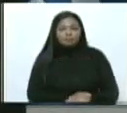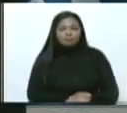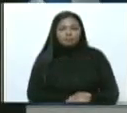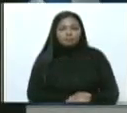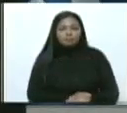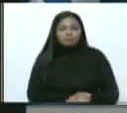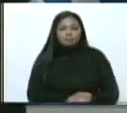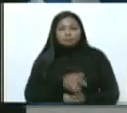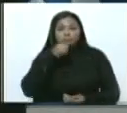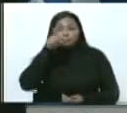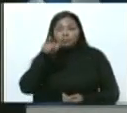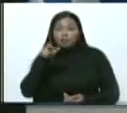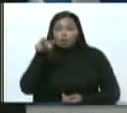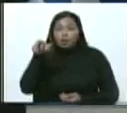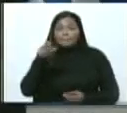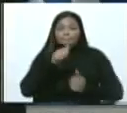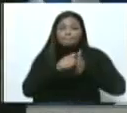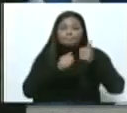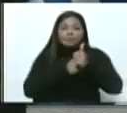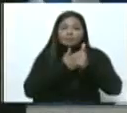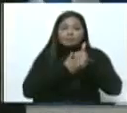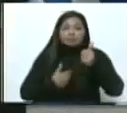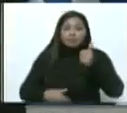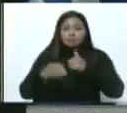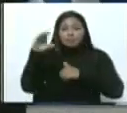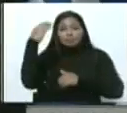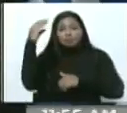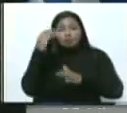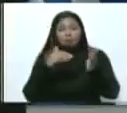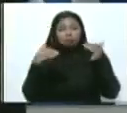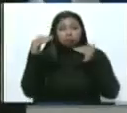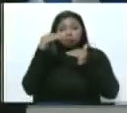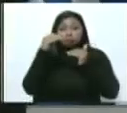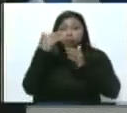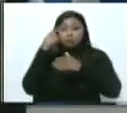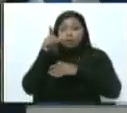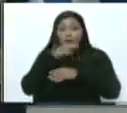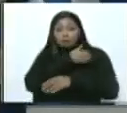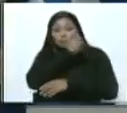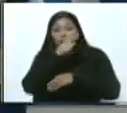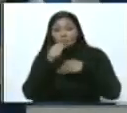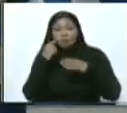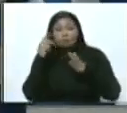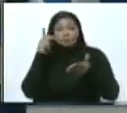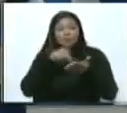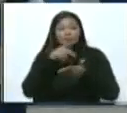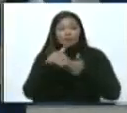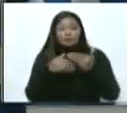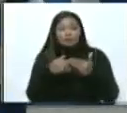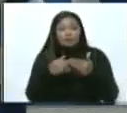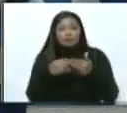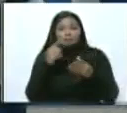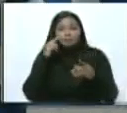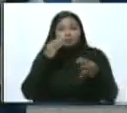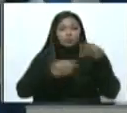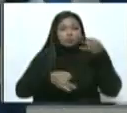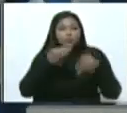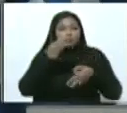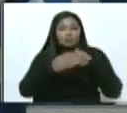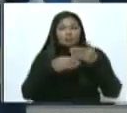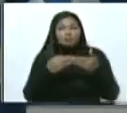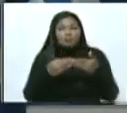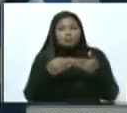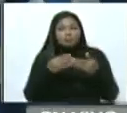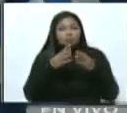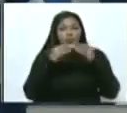de la quien es hoy vicepresidenta de Colombia y altos funcionarios aparecen involucrados, detenidos, judicializados, pero